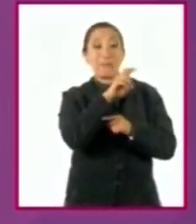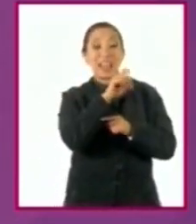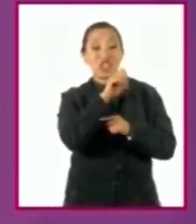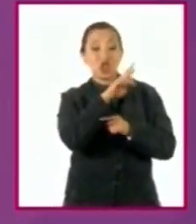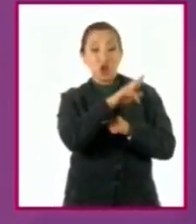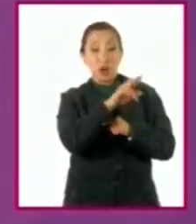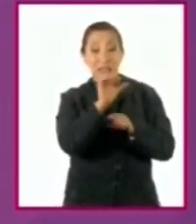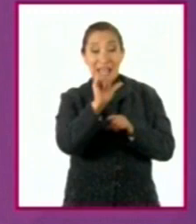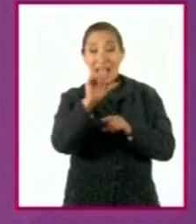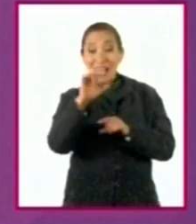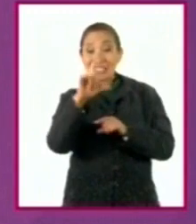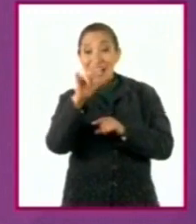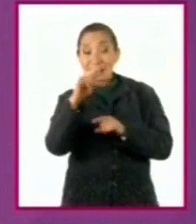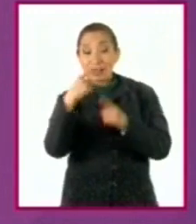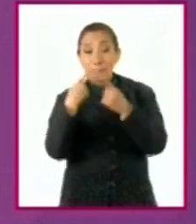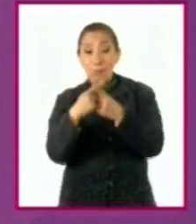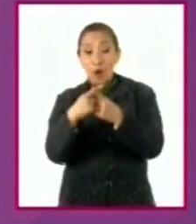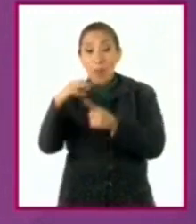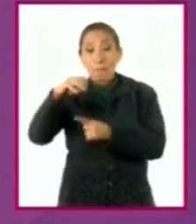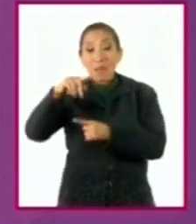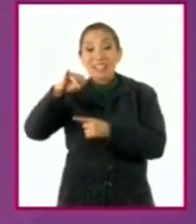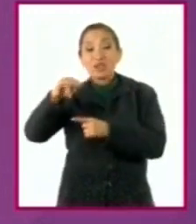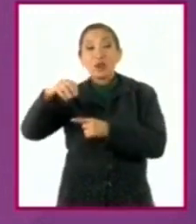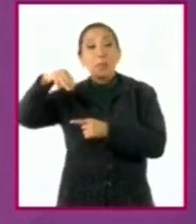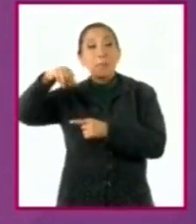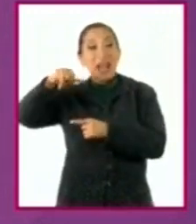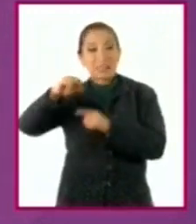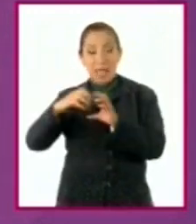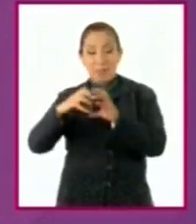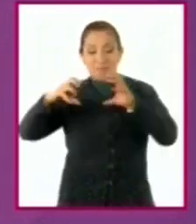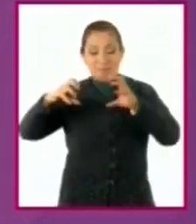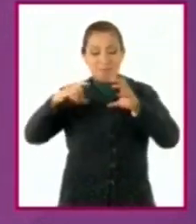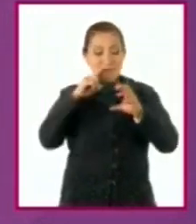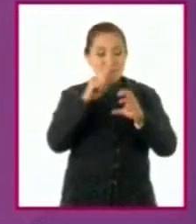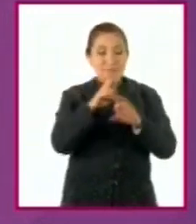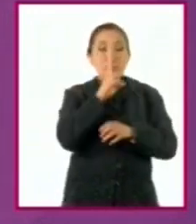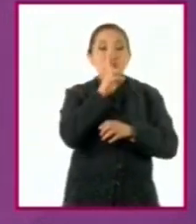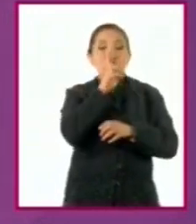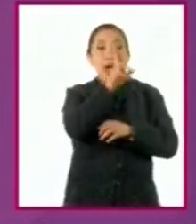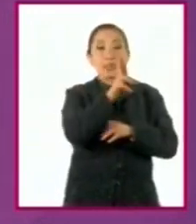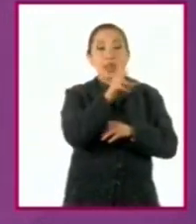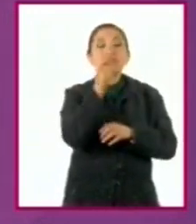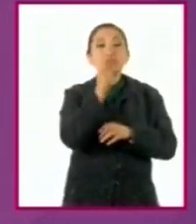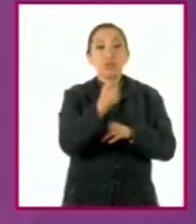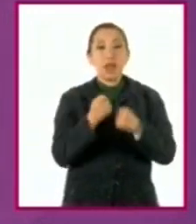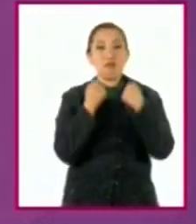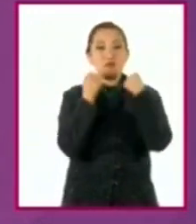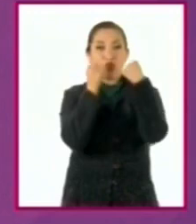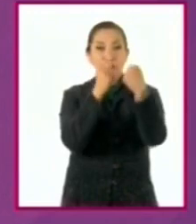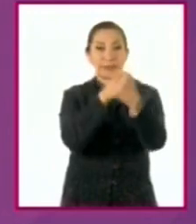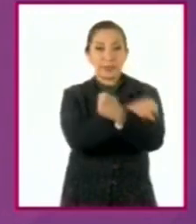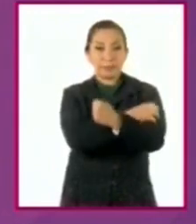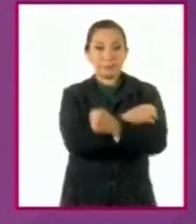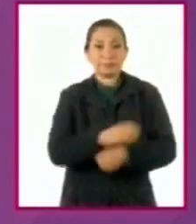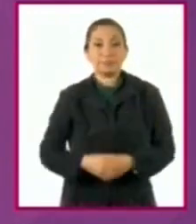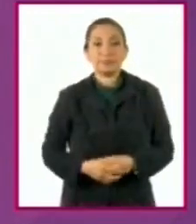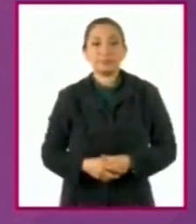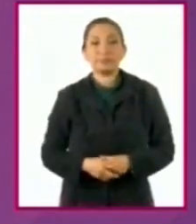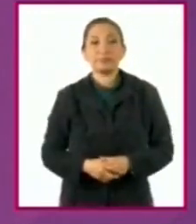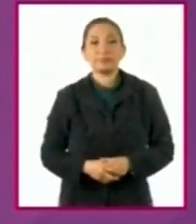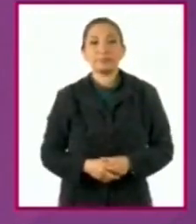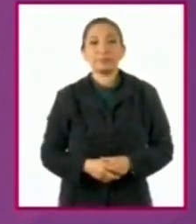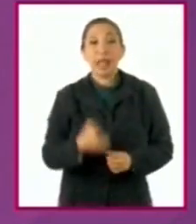la aceleración por la magnitud de la masa nos da como resultado la fuerza.